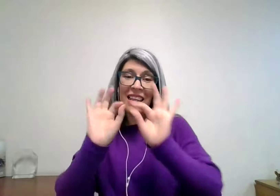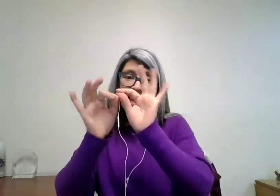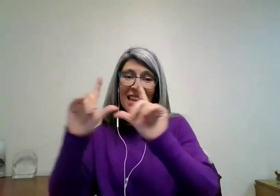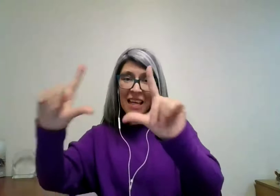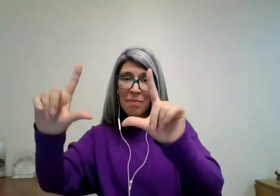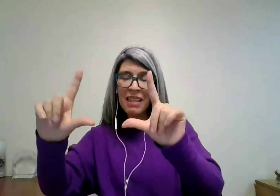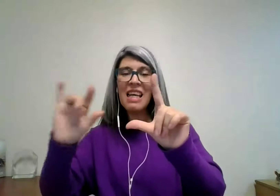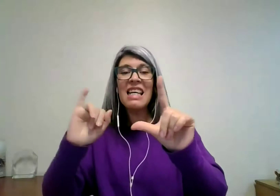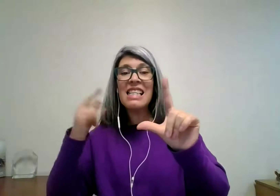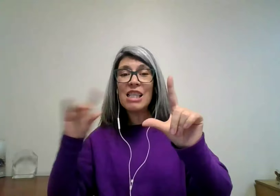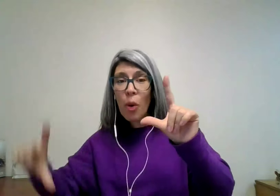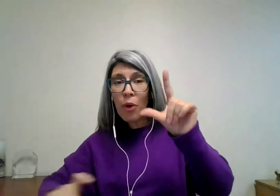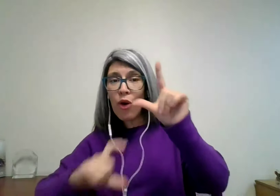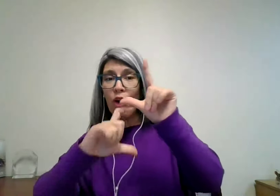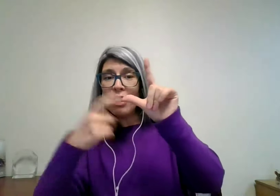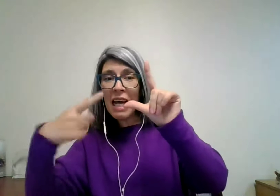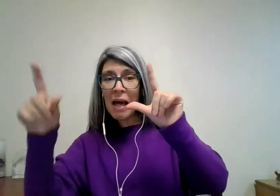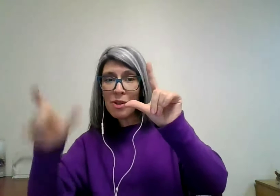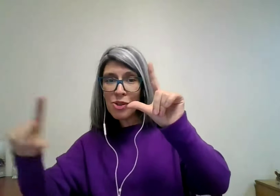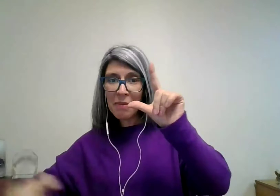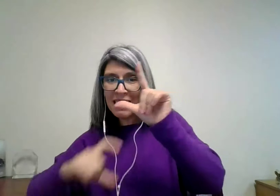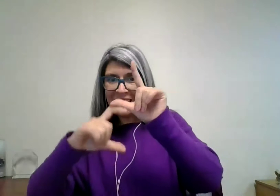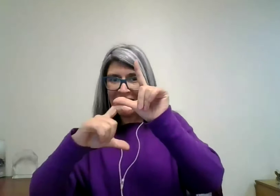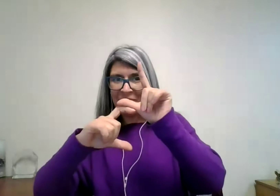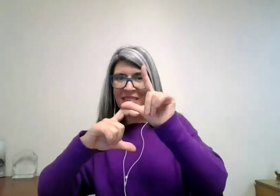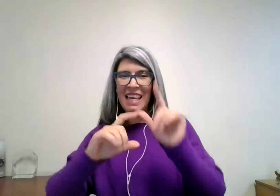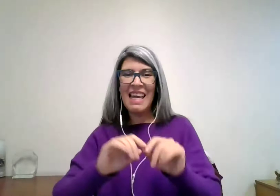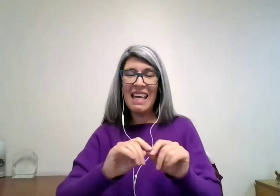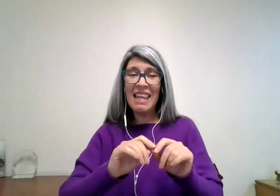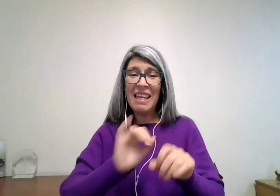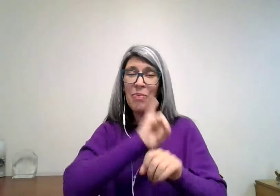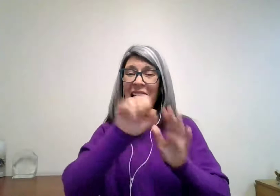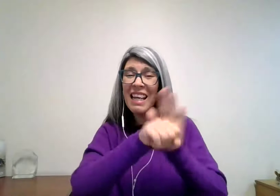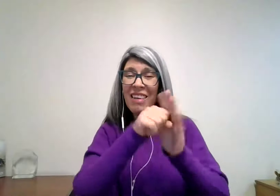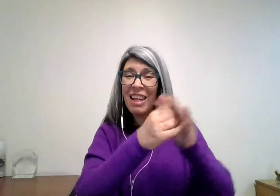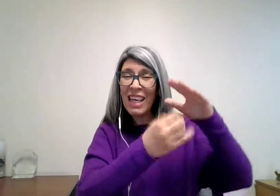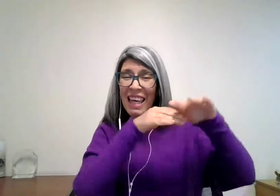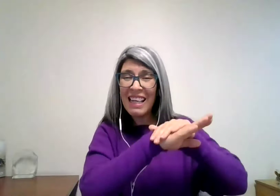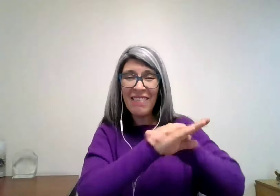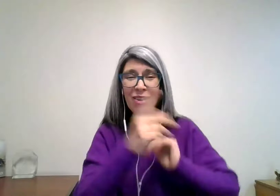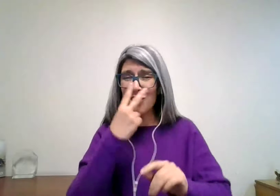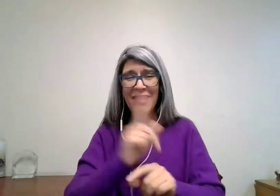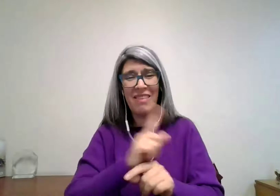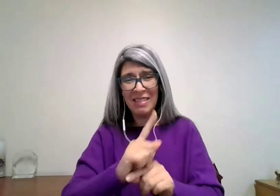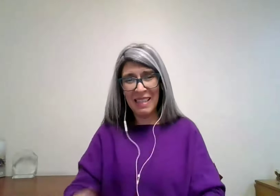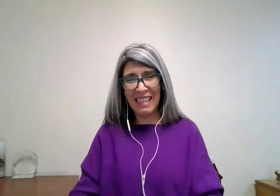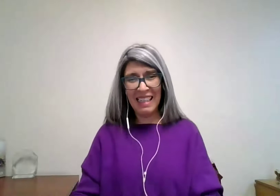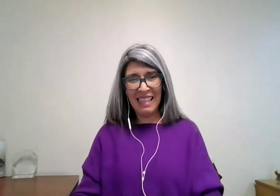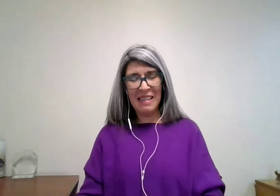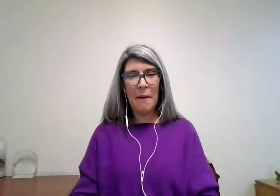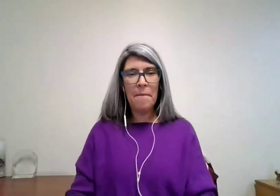y está el intérprete, si yo pongo otra persona más, después en el video que queda grabado no se va a